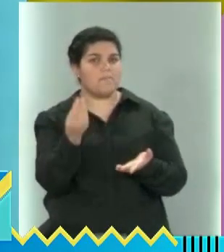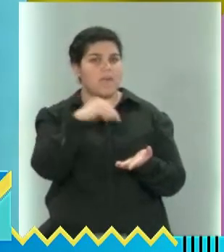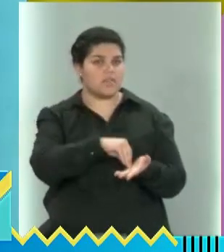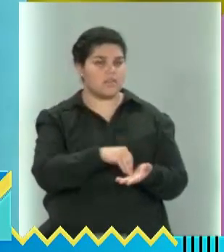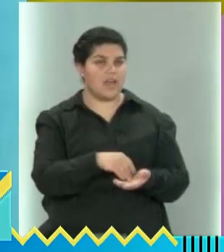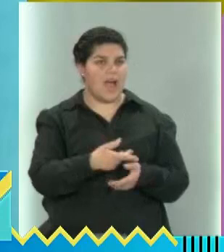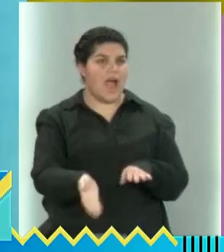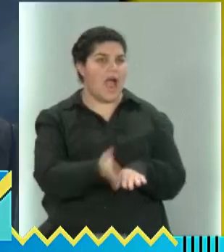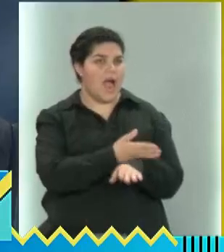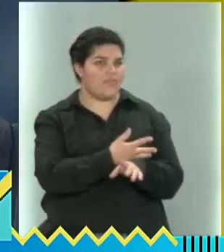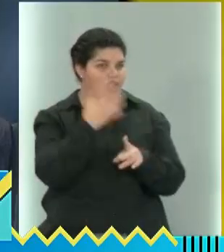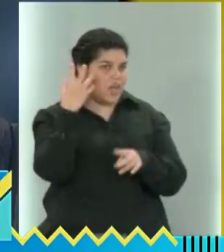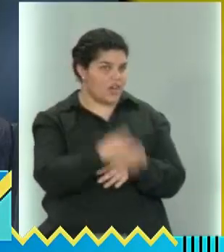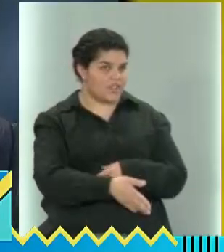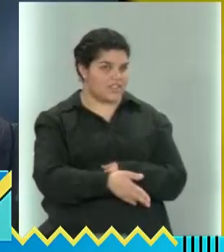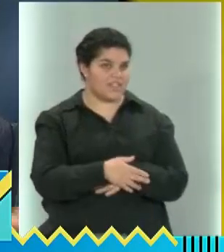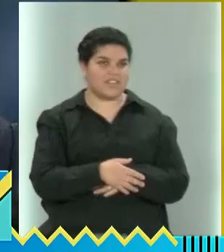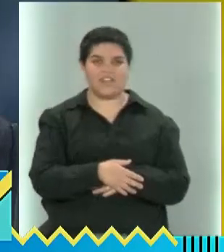corten y me saquen del piso.